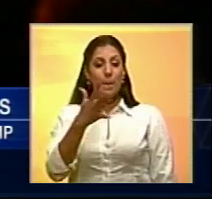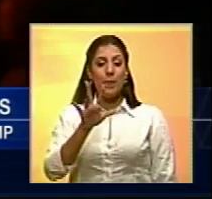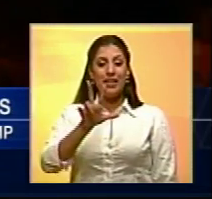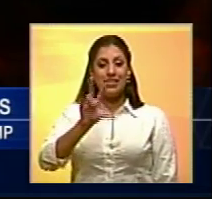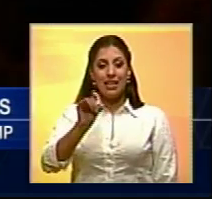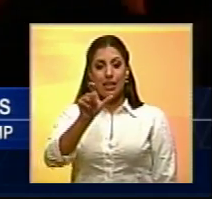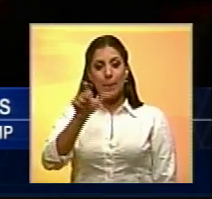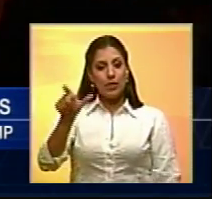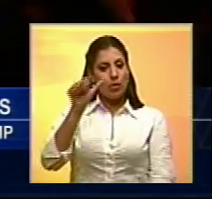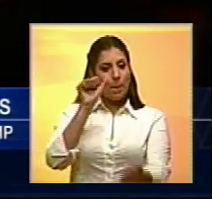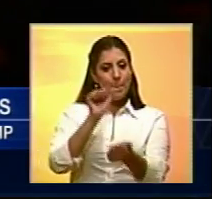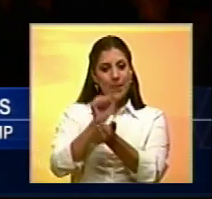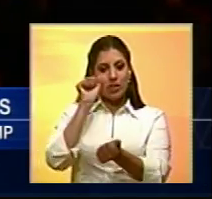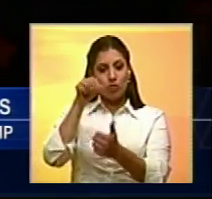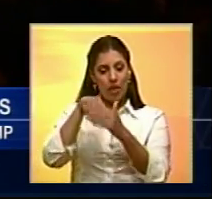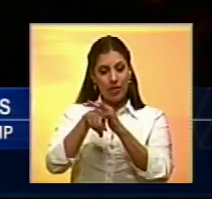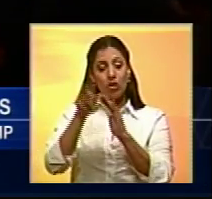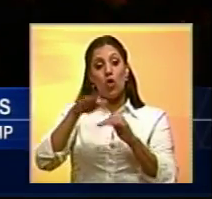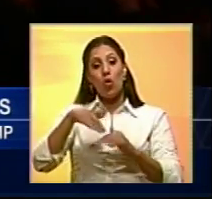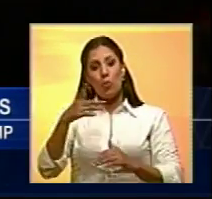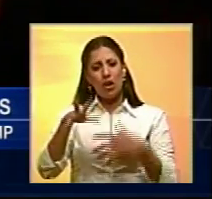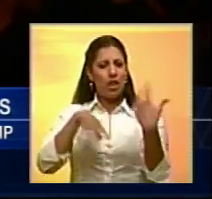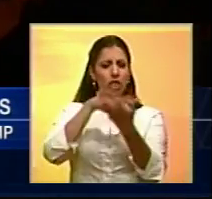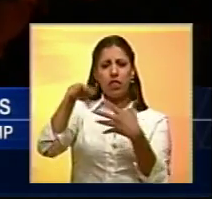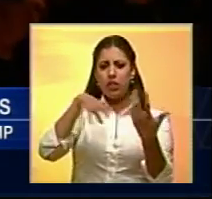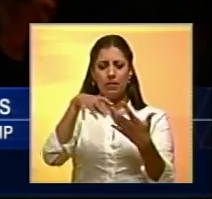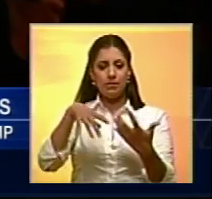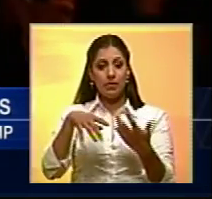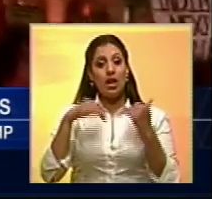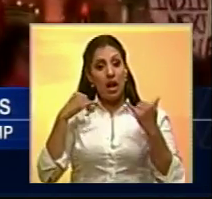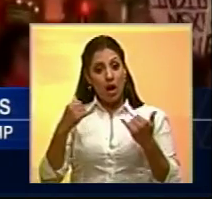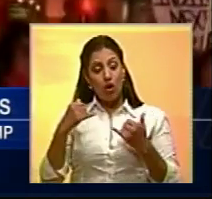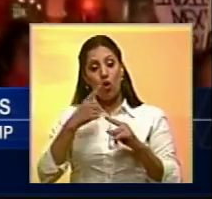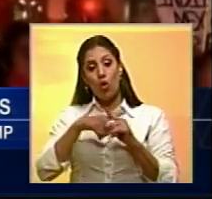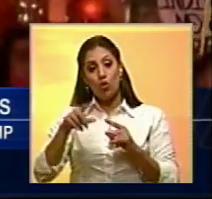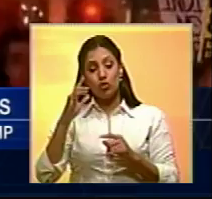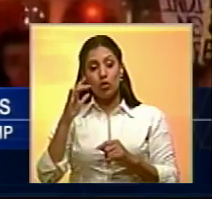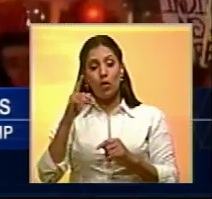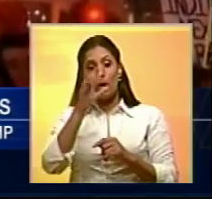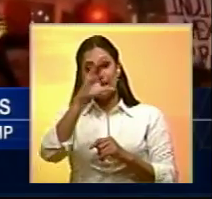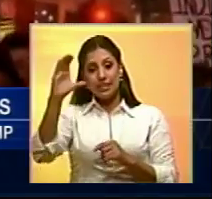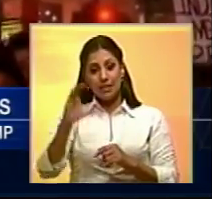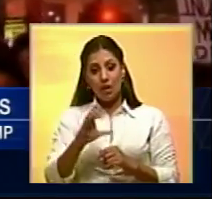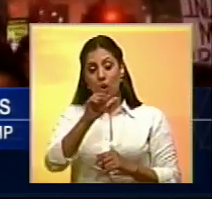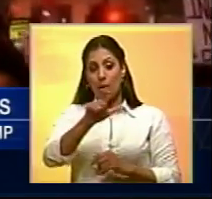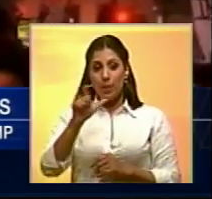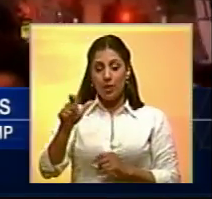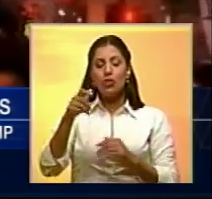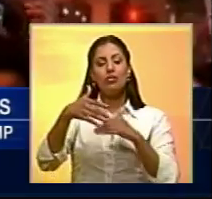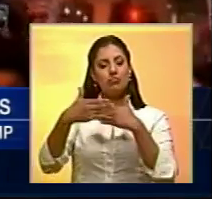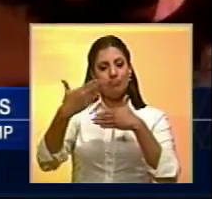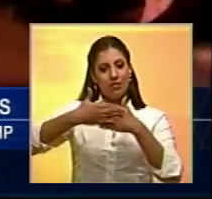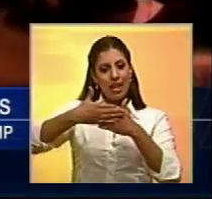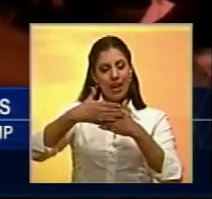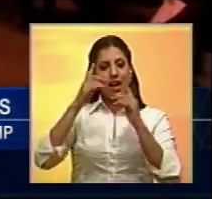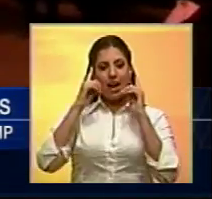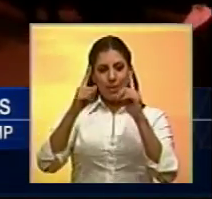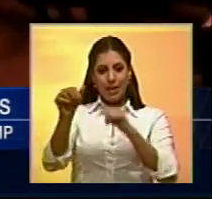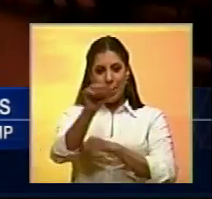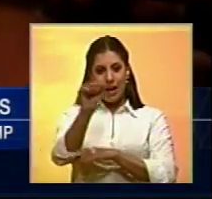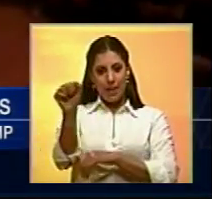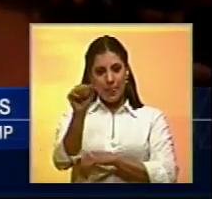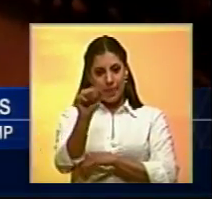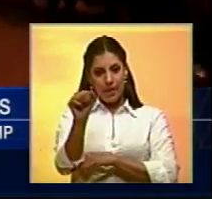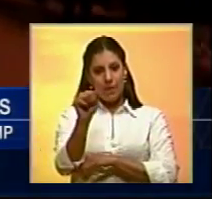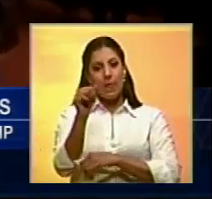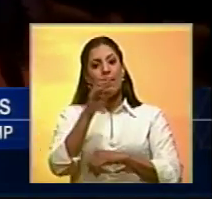30 personas fueron detenidas allí debido al desorden público. En Chicago, los activistas también bloquearon el tráfico en la vía Lake